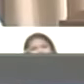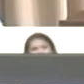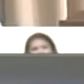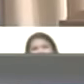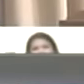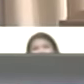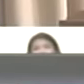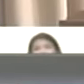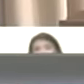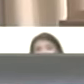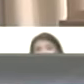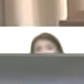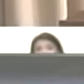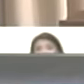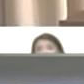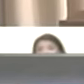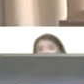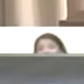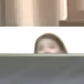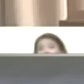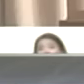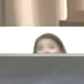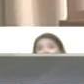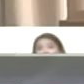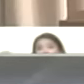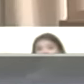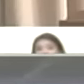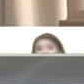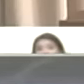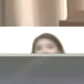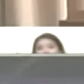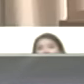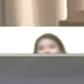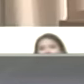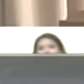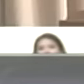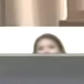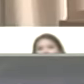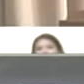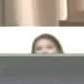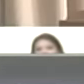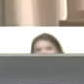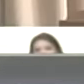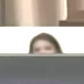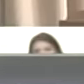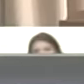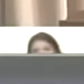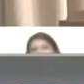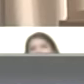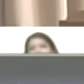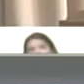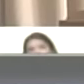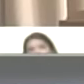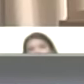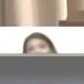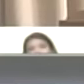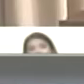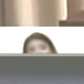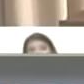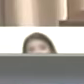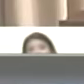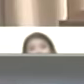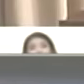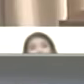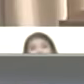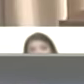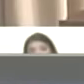el, coloquialmente, tocó uno de los cables y lamentablemente sufrió una descarga. Entonces, en